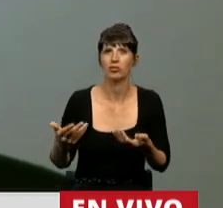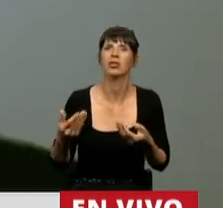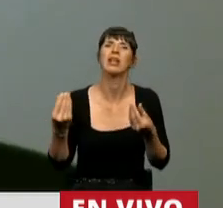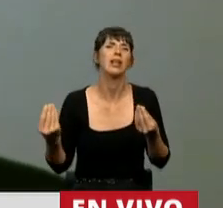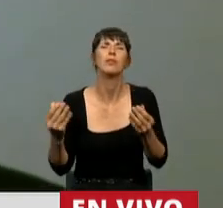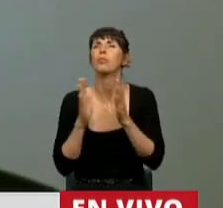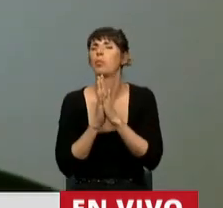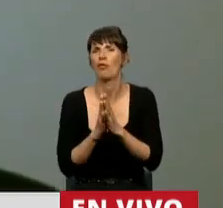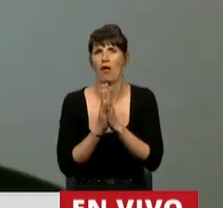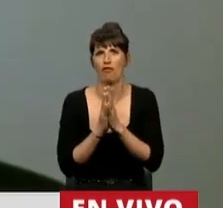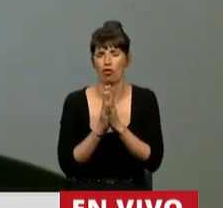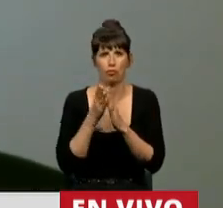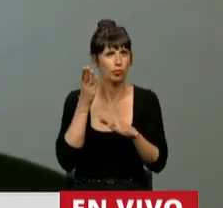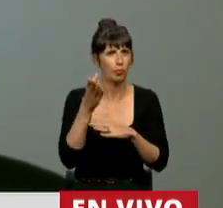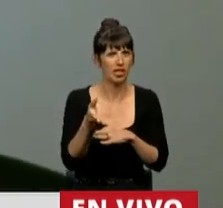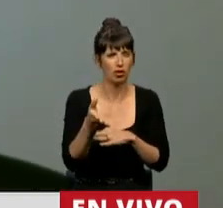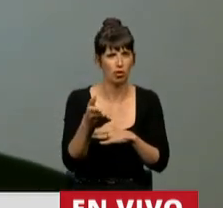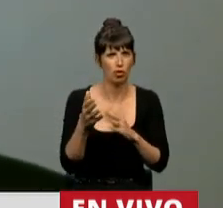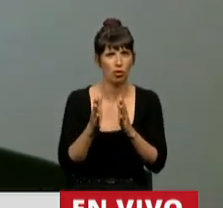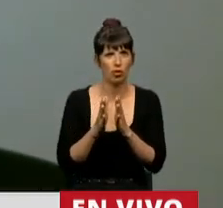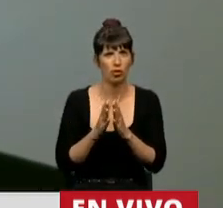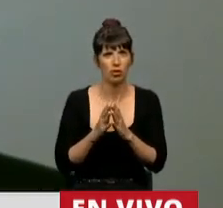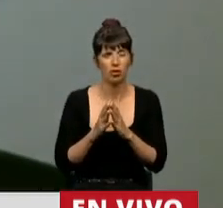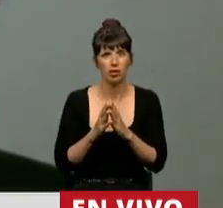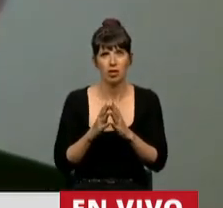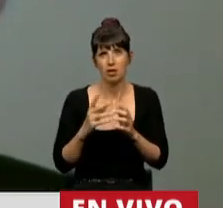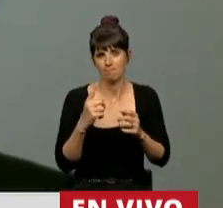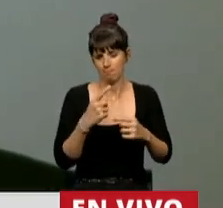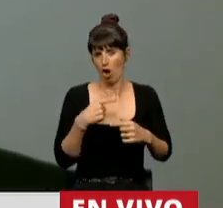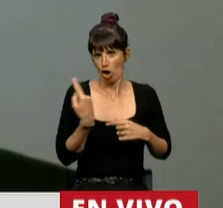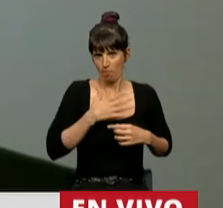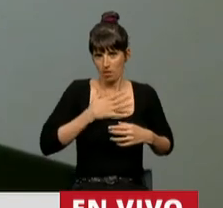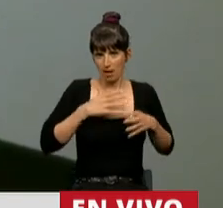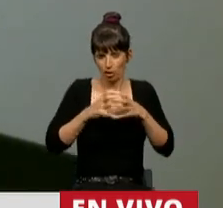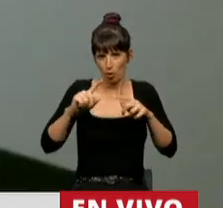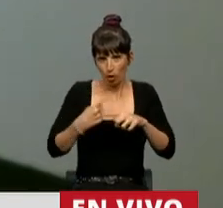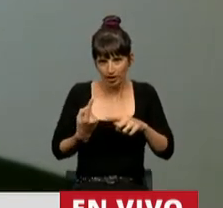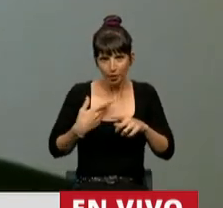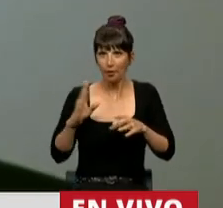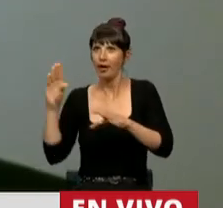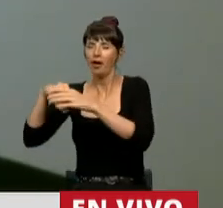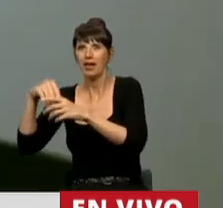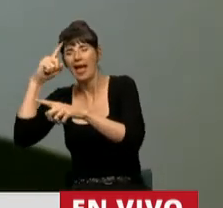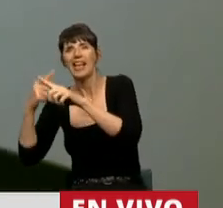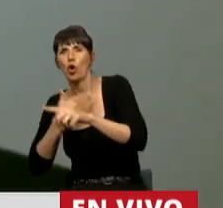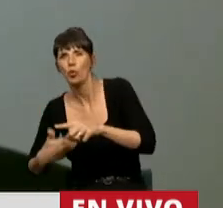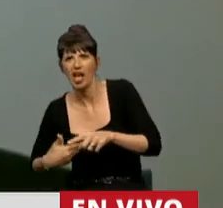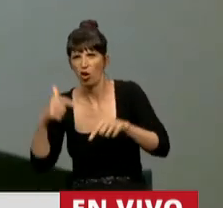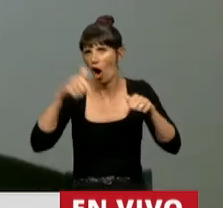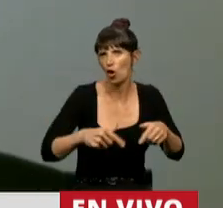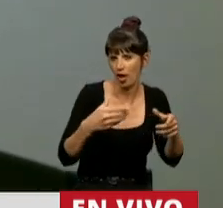tiremos, no se tiren. Nosotros no tenemos compromiso ni con el anterior gobierno ni con el actual, solo uno, el